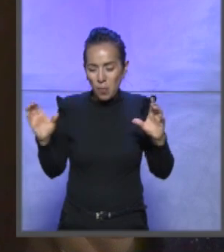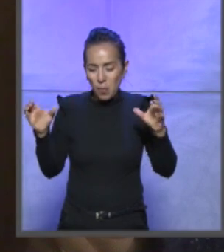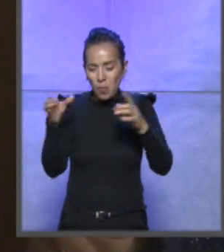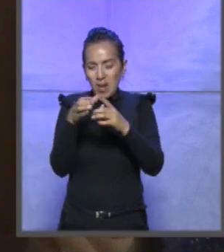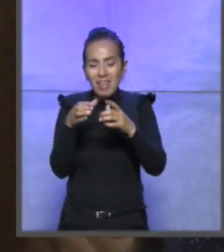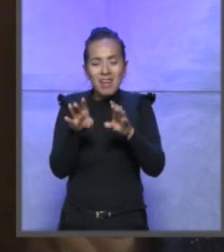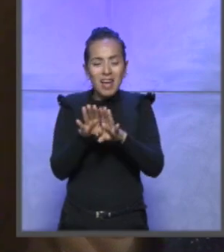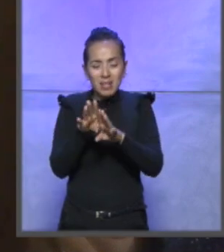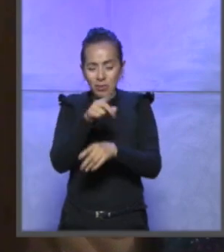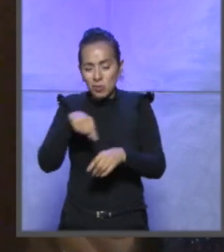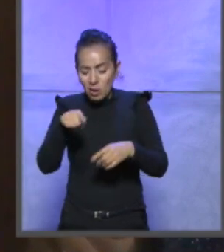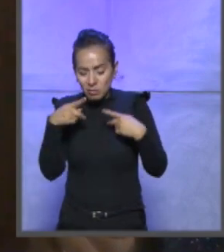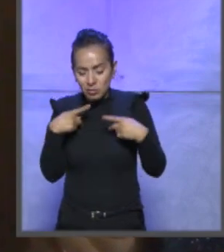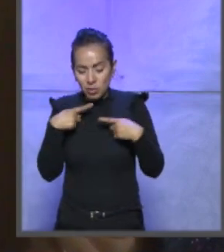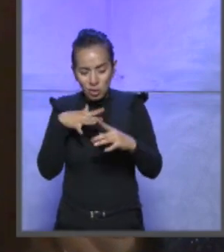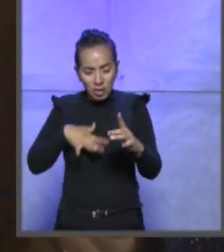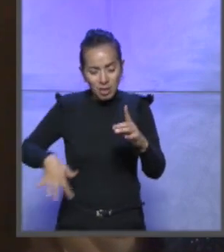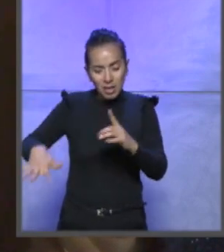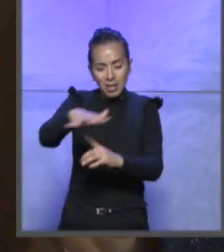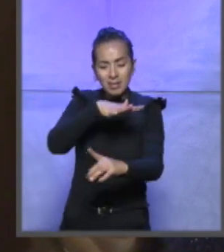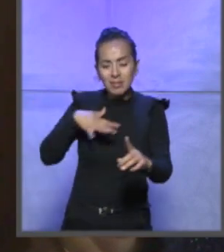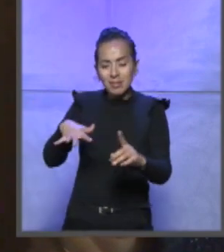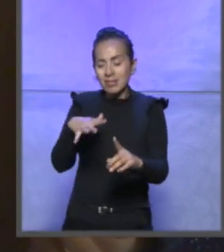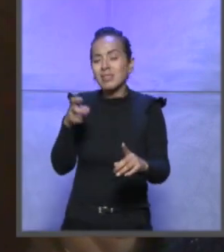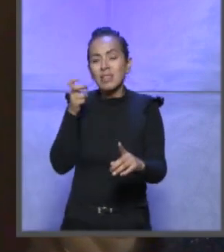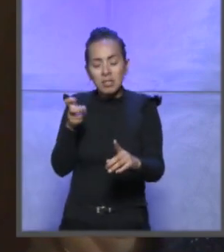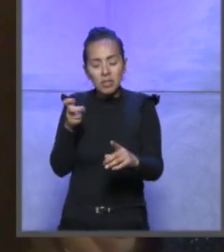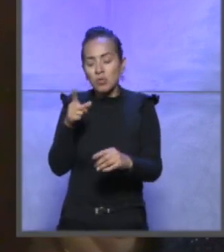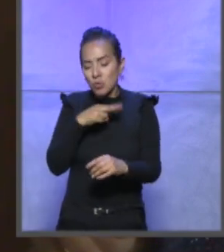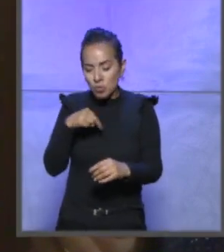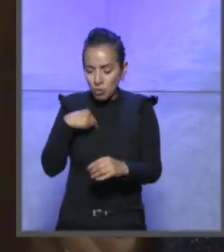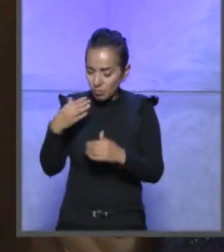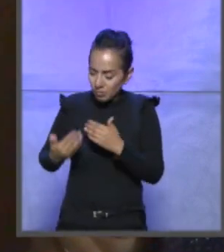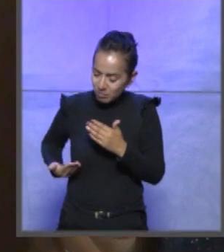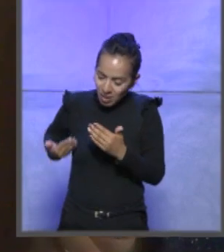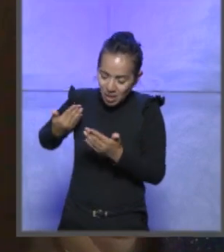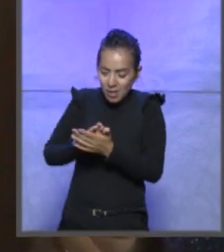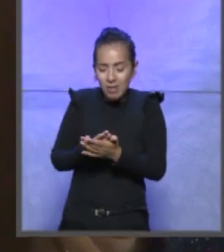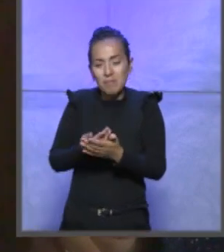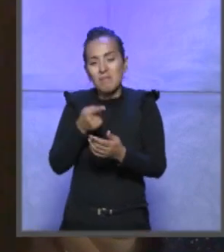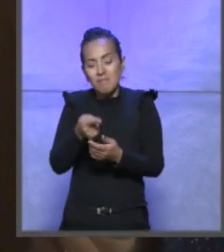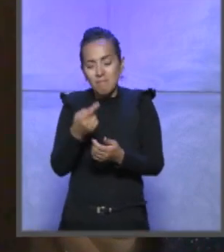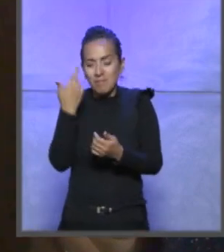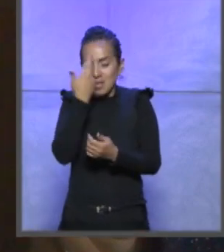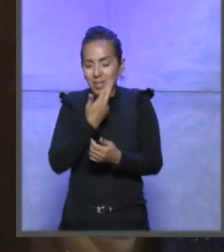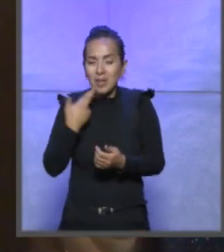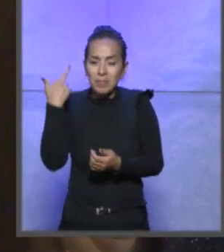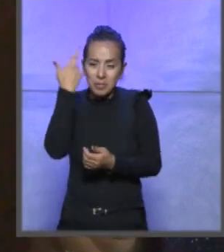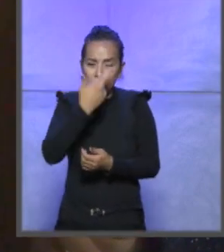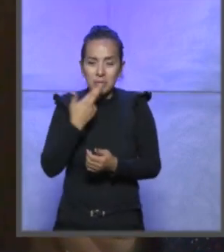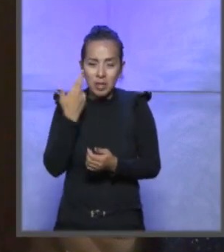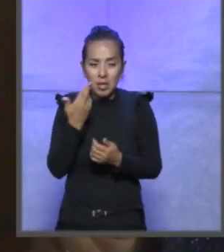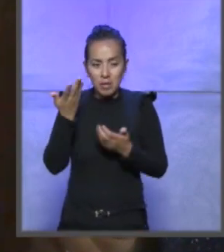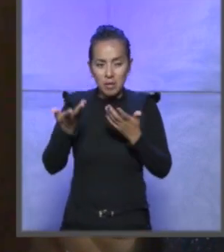nos rodean, individualmente como jóvenes. Tener esa iniciativa de proponer, de